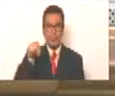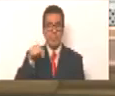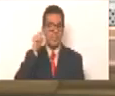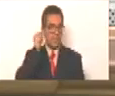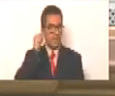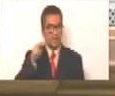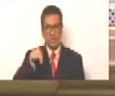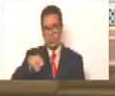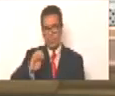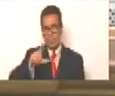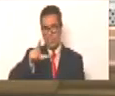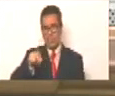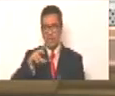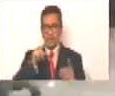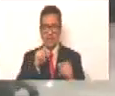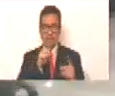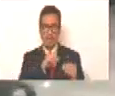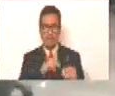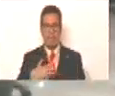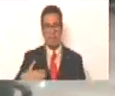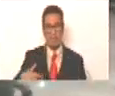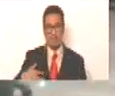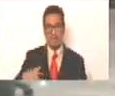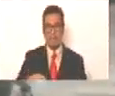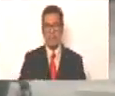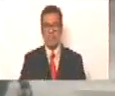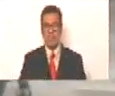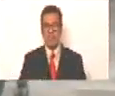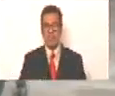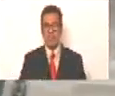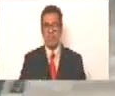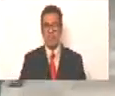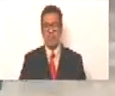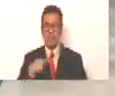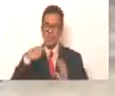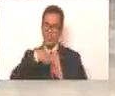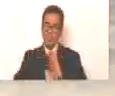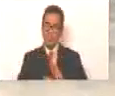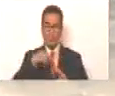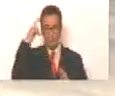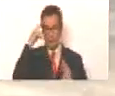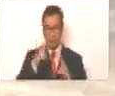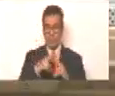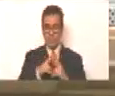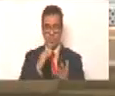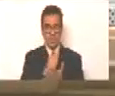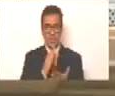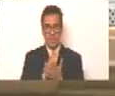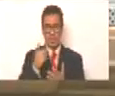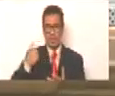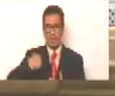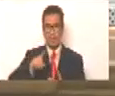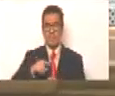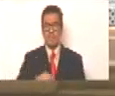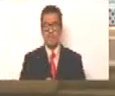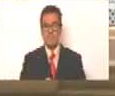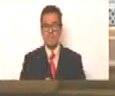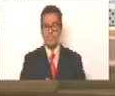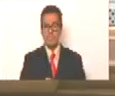palabras sentidas, derivadas del profundo conocimiento que siempre tuvo del comandante que